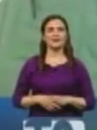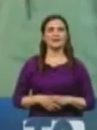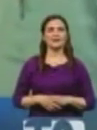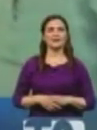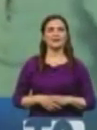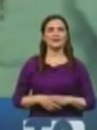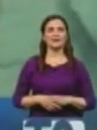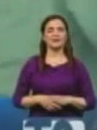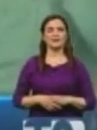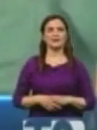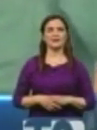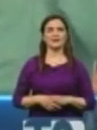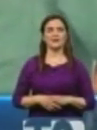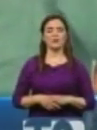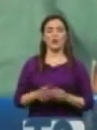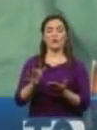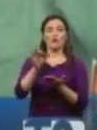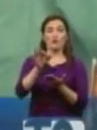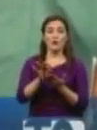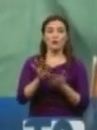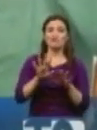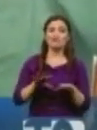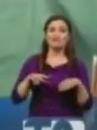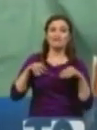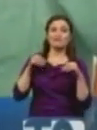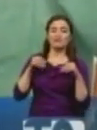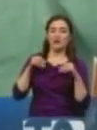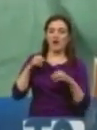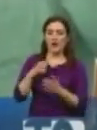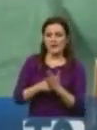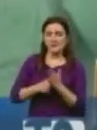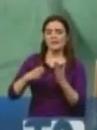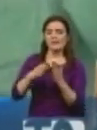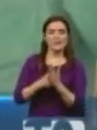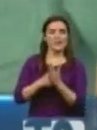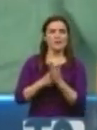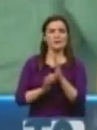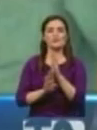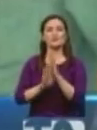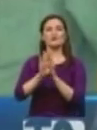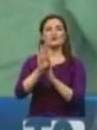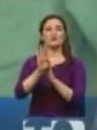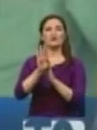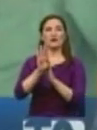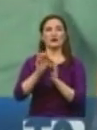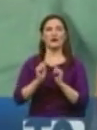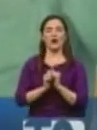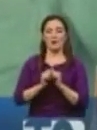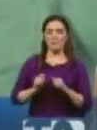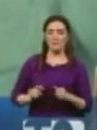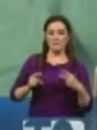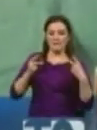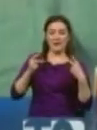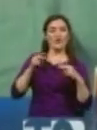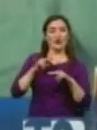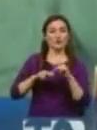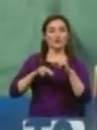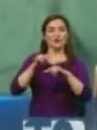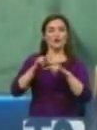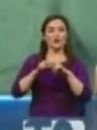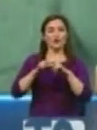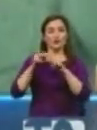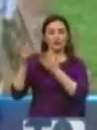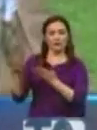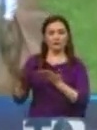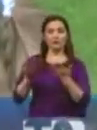tiempo con toda la grandeza de un pueblo que se ha acojado de la nada, que ha hecho futuro y ha construido vida aquí. Le declaramos